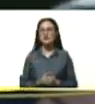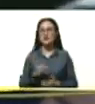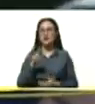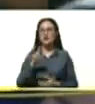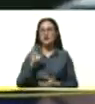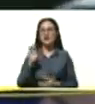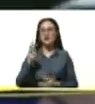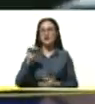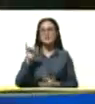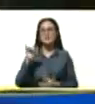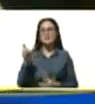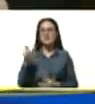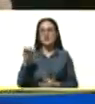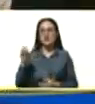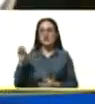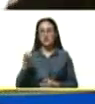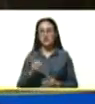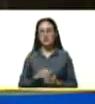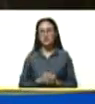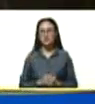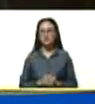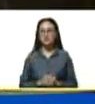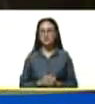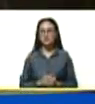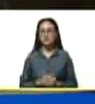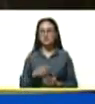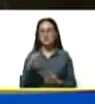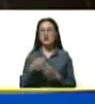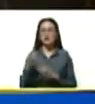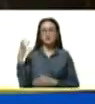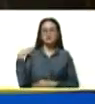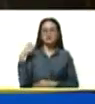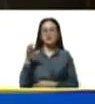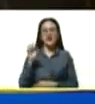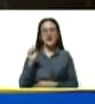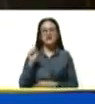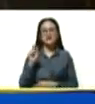Remigio Ceballos Hichazo. Está igual el mayor general Elio Estrada